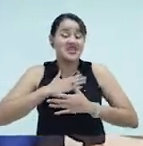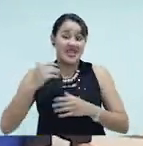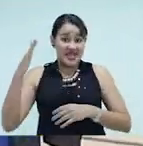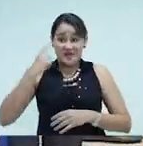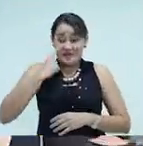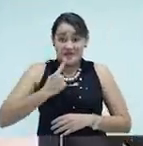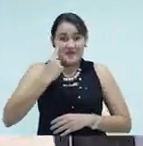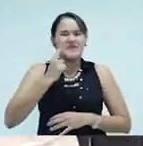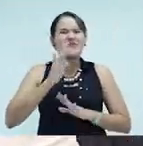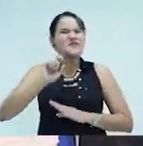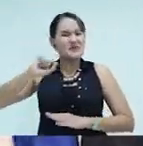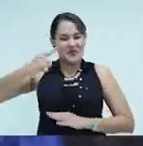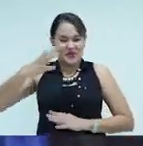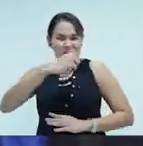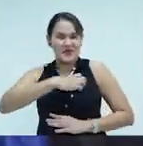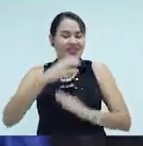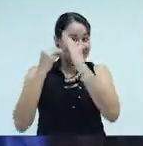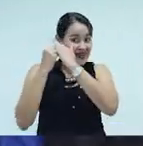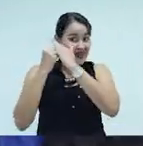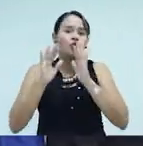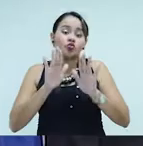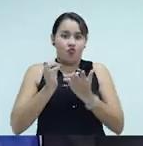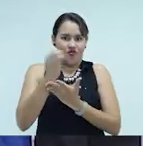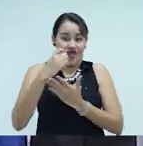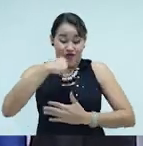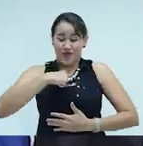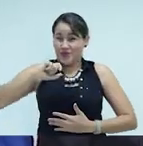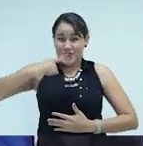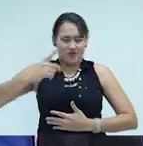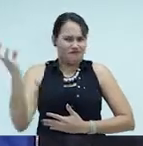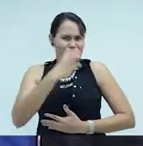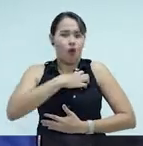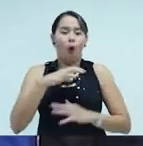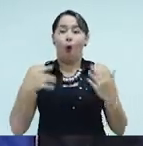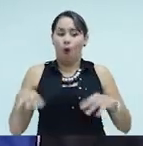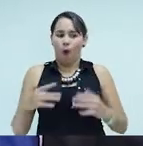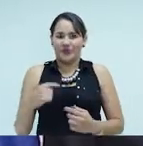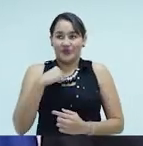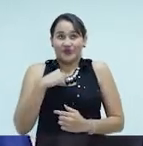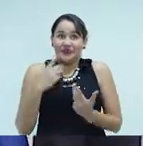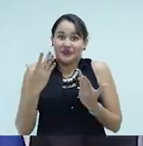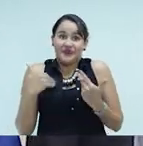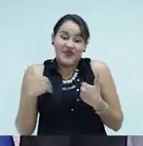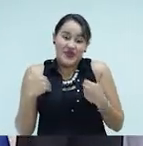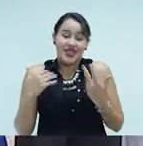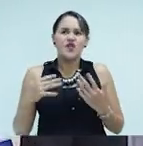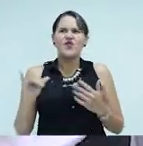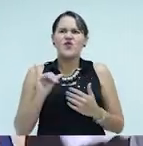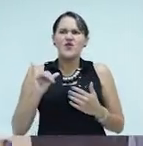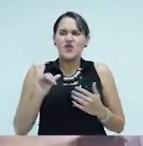Bueno, para mí ser el primer lugar en las pruebas CERPRO para el programa de biología es más